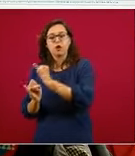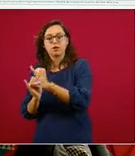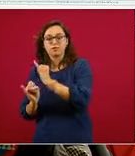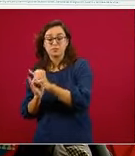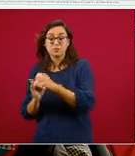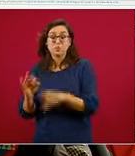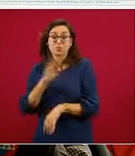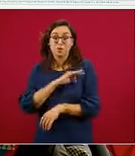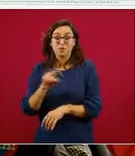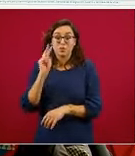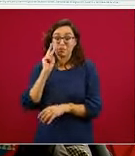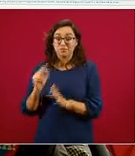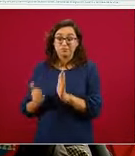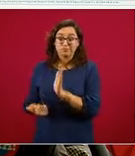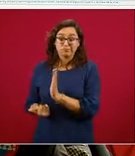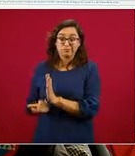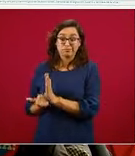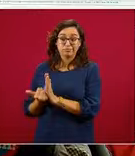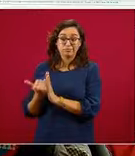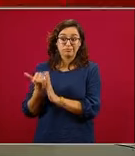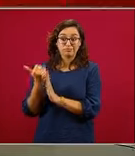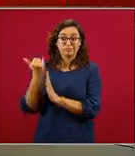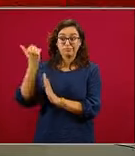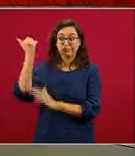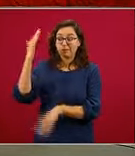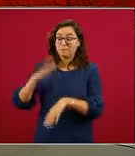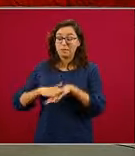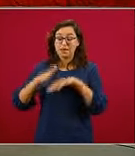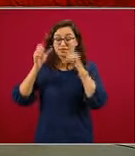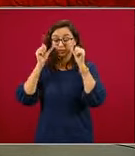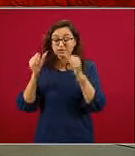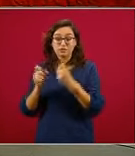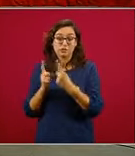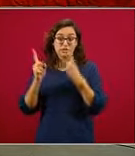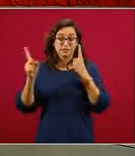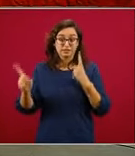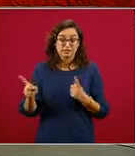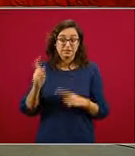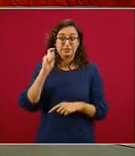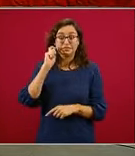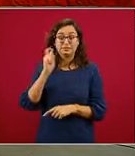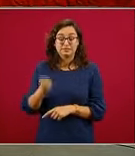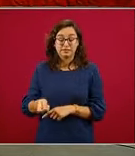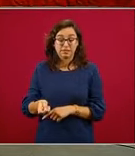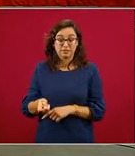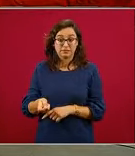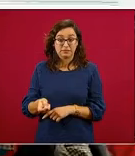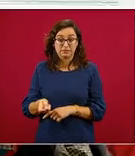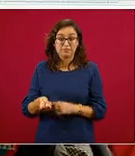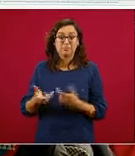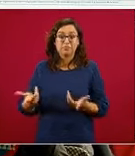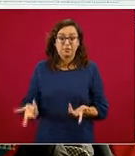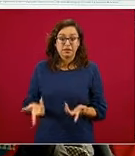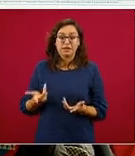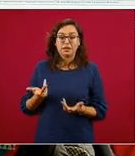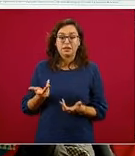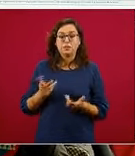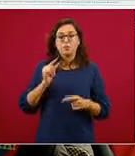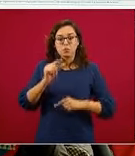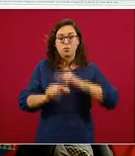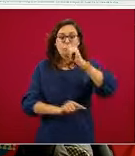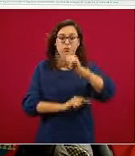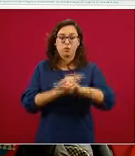crecimiento que ha tenido esta curva hacia la atención a distancia. ¿Qué nos dice esto en términos de hallazgos? Que tendremos que seguramente ir